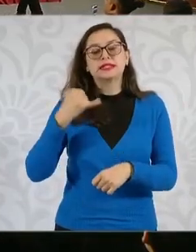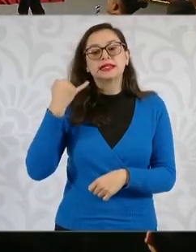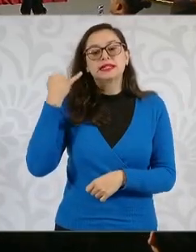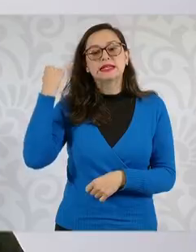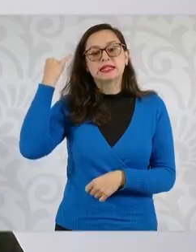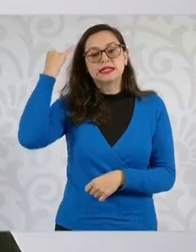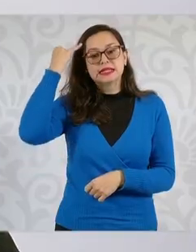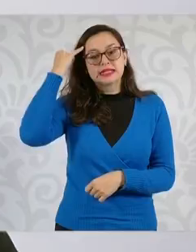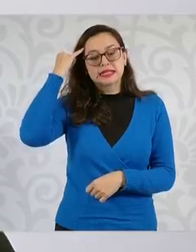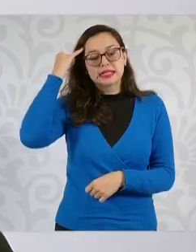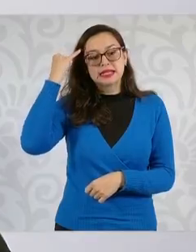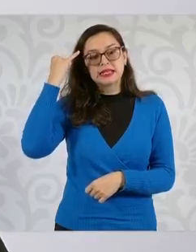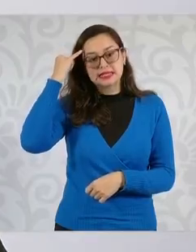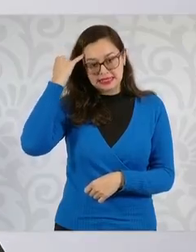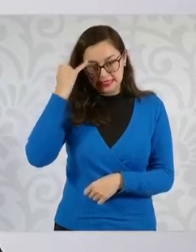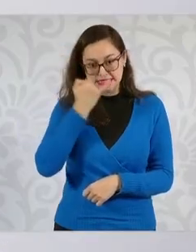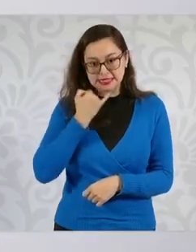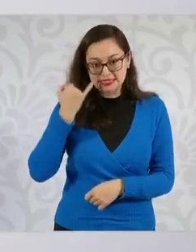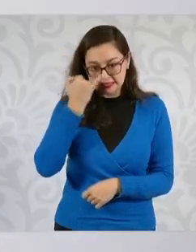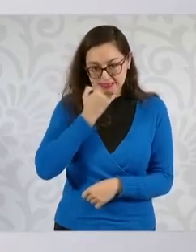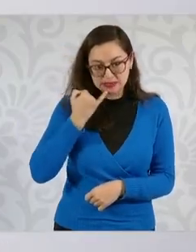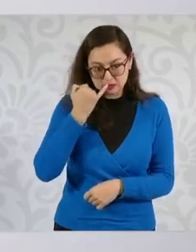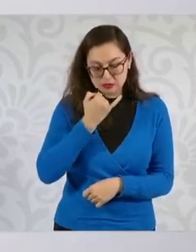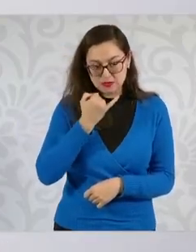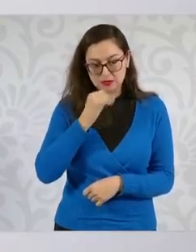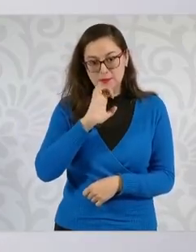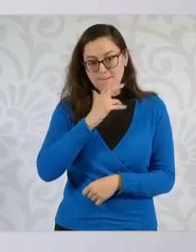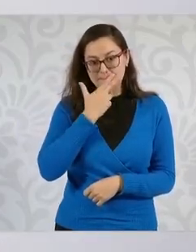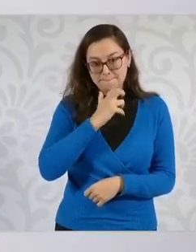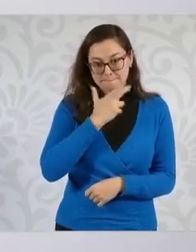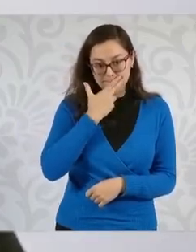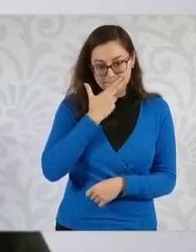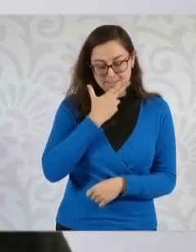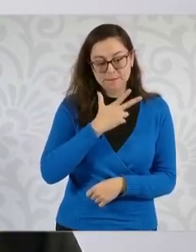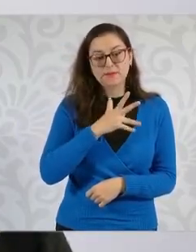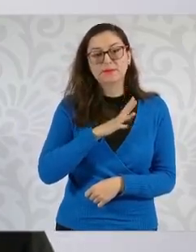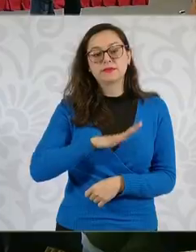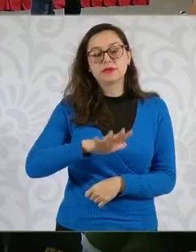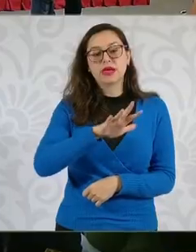lengua ralámuli del estado de Chihuahua voy a ser muy breve